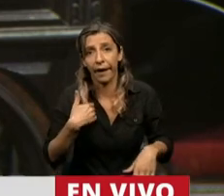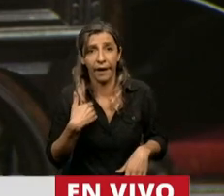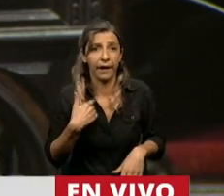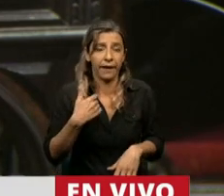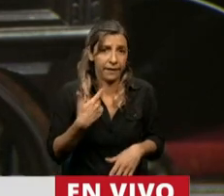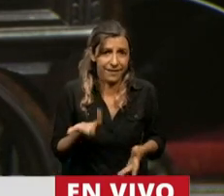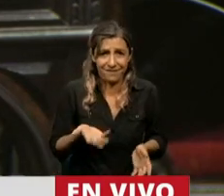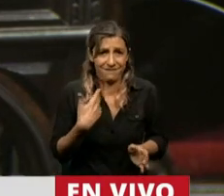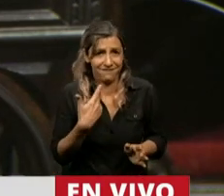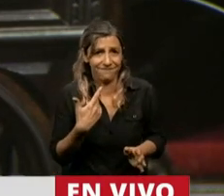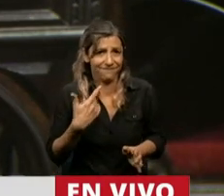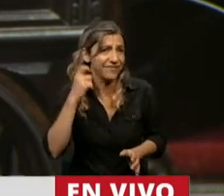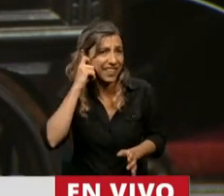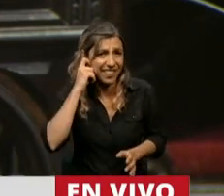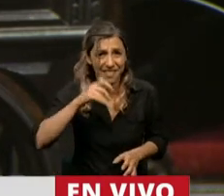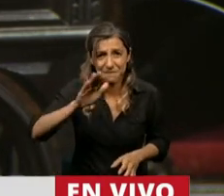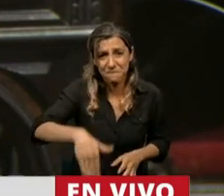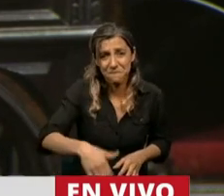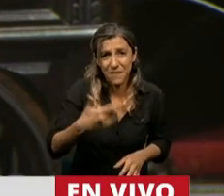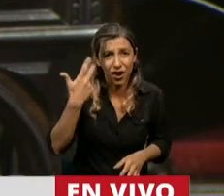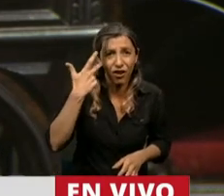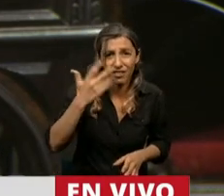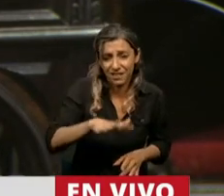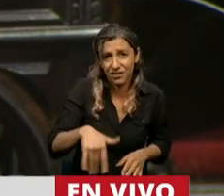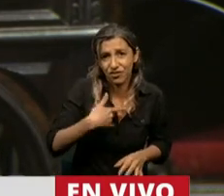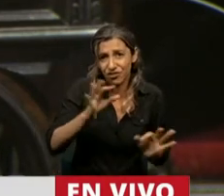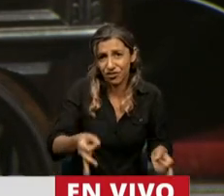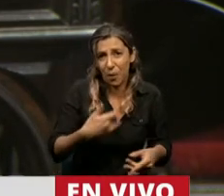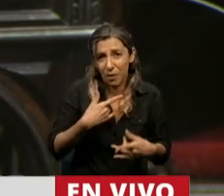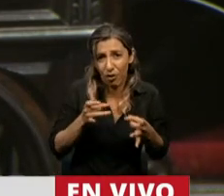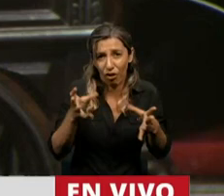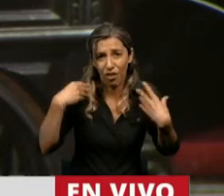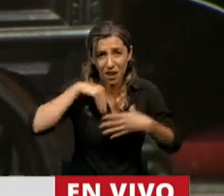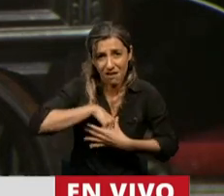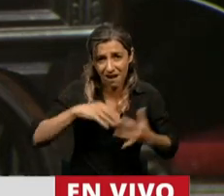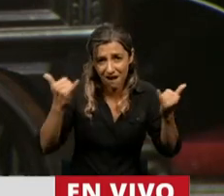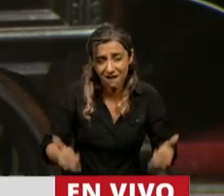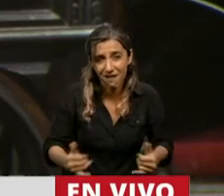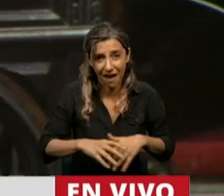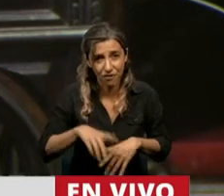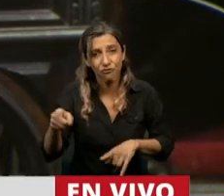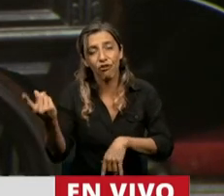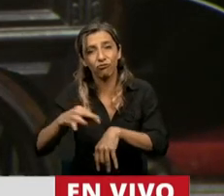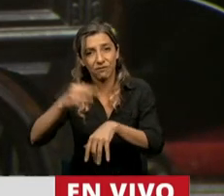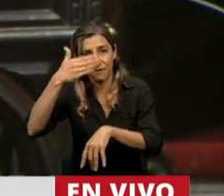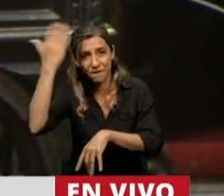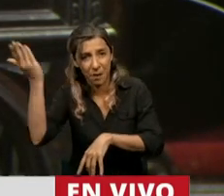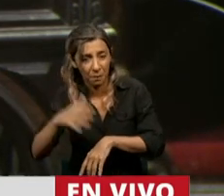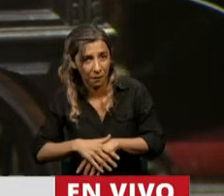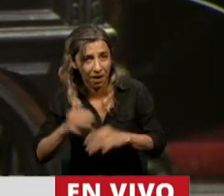menores de 18 años con plomo en sangre, las enfermedades zoonóticas, como esta que estamos hoy